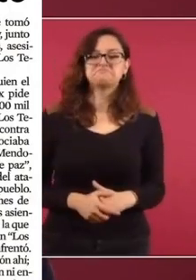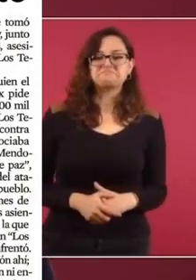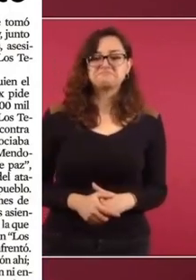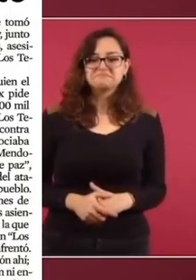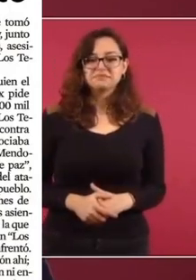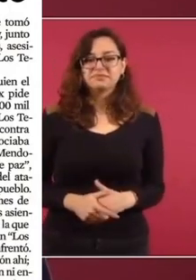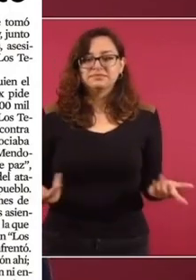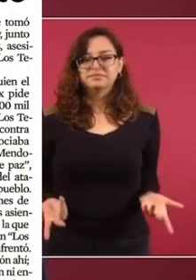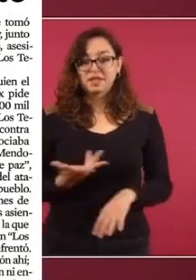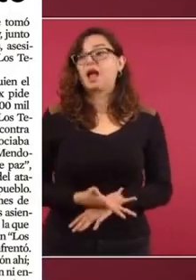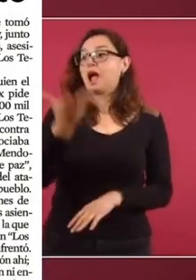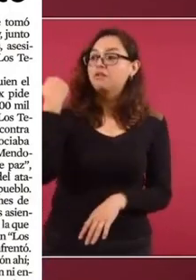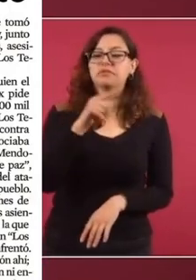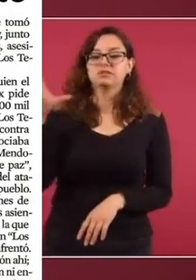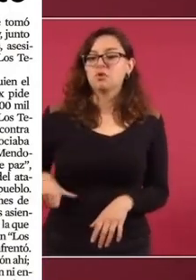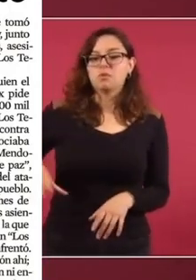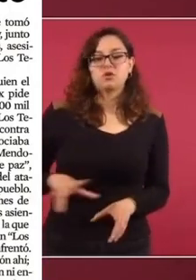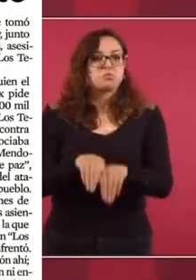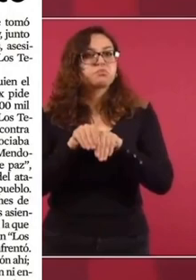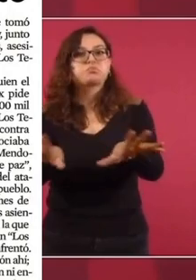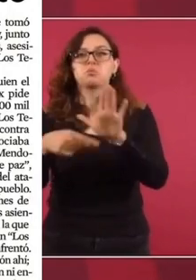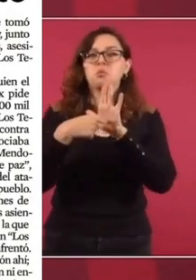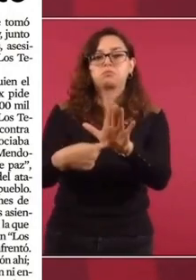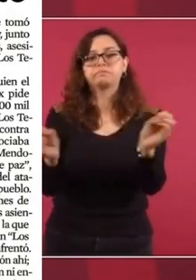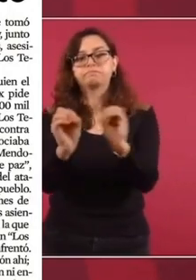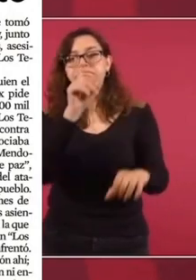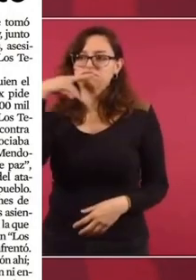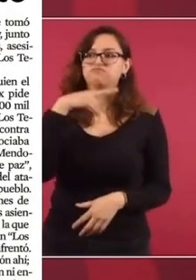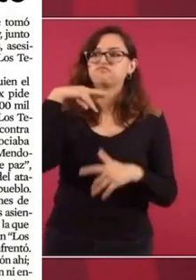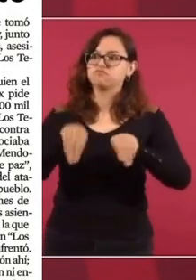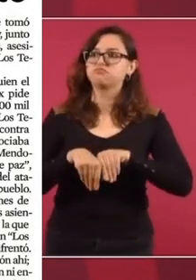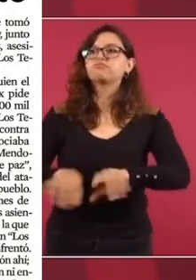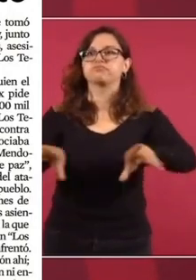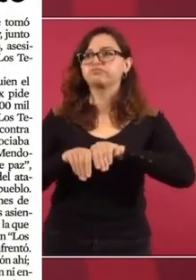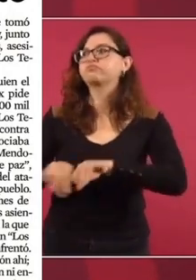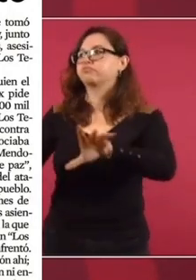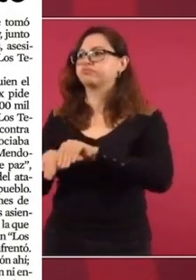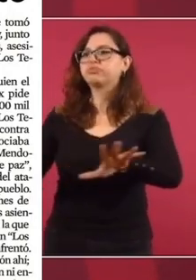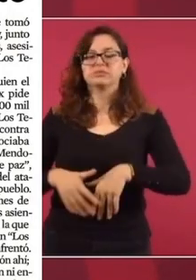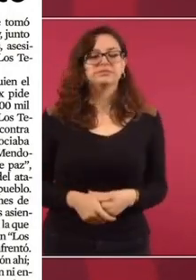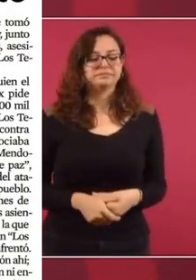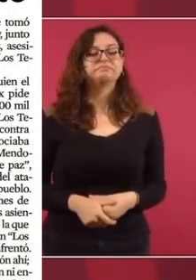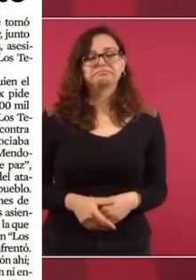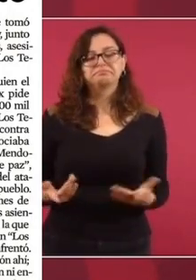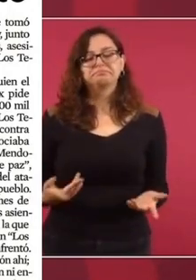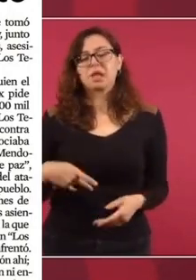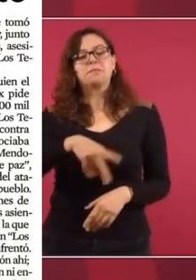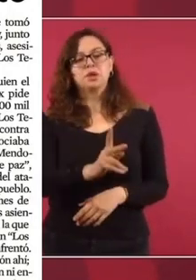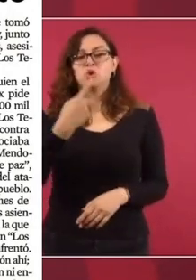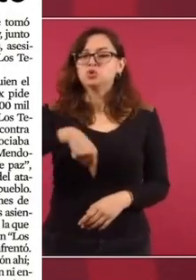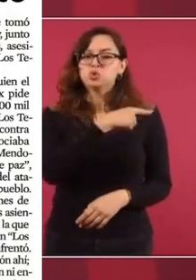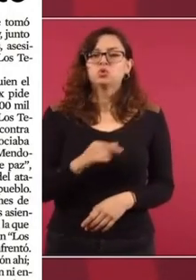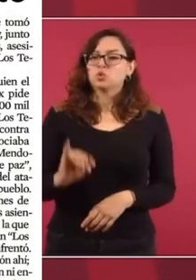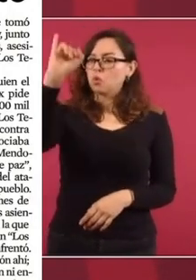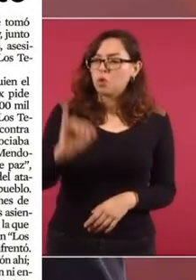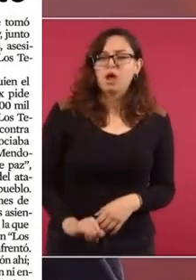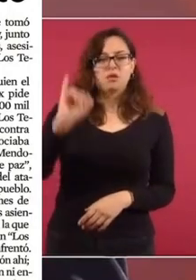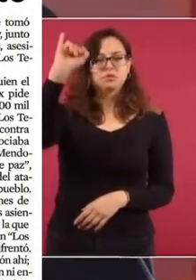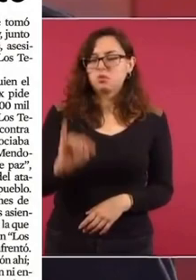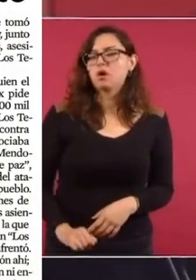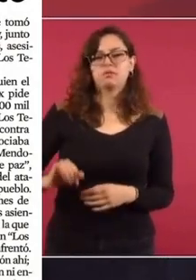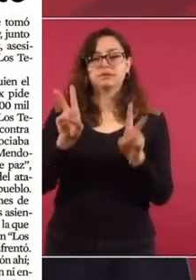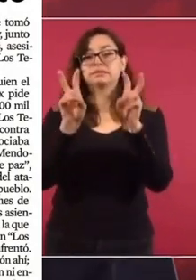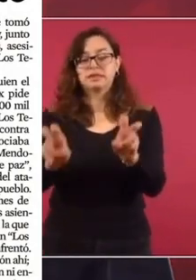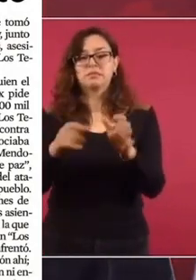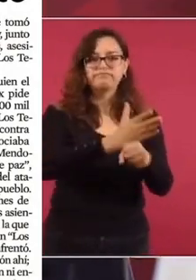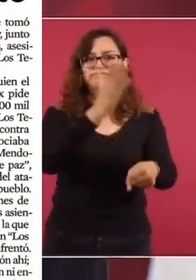gobierno estaba en manos de delincuentes. Entonces ya no es así. Por eso tenemos cada jueves, como ayer, la sección